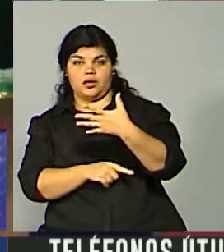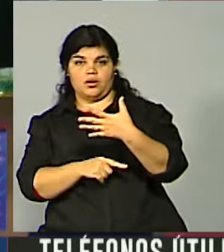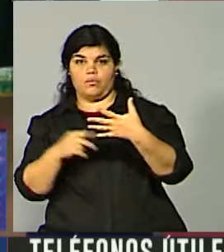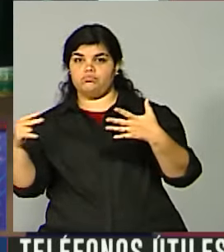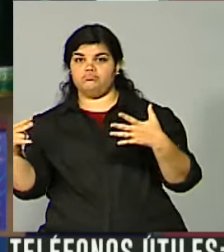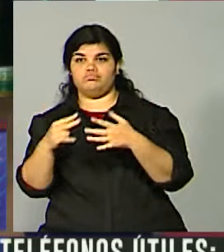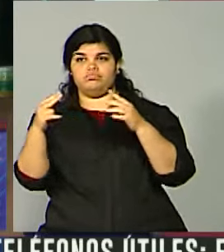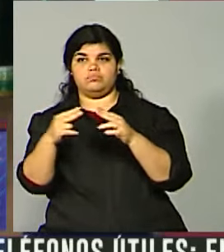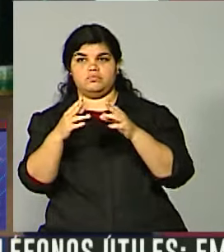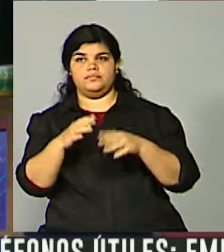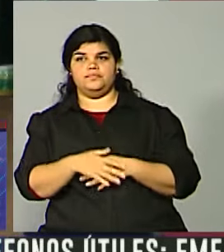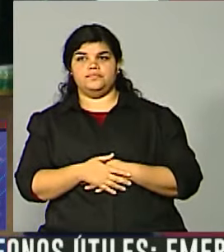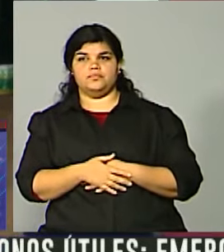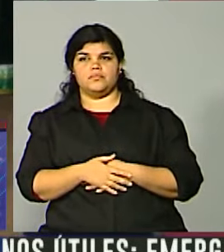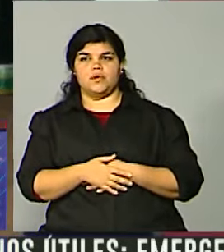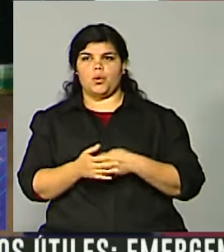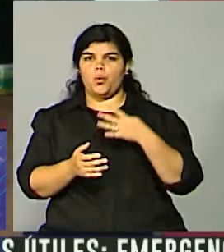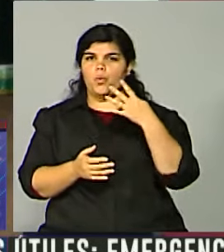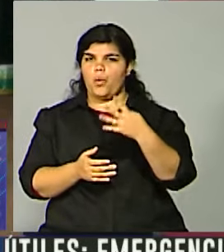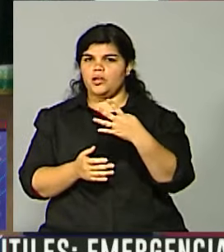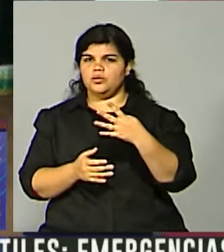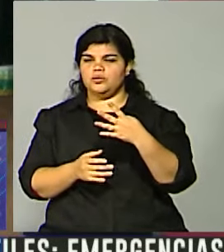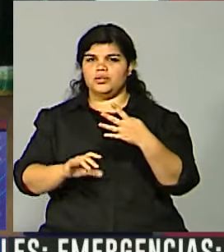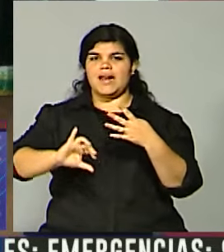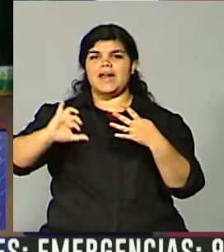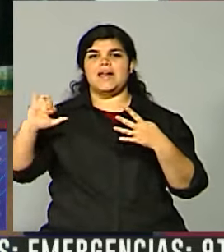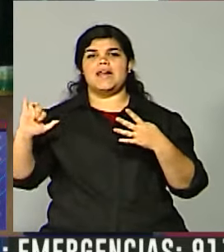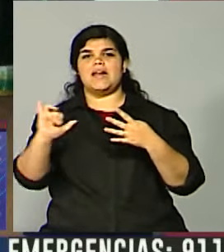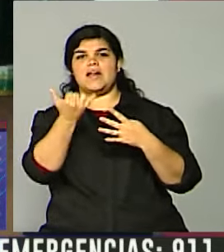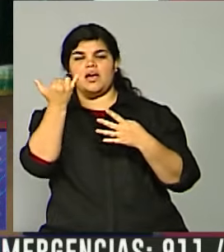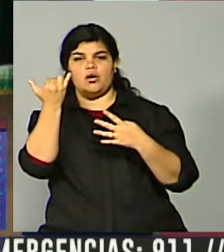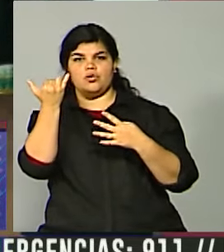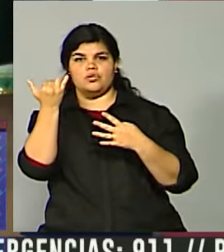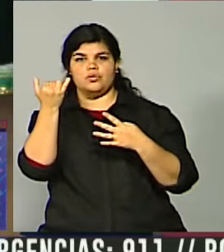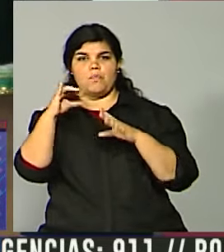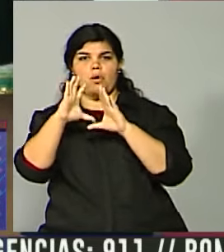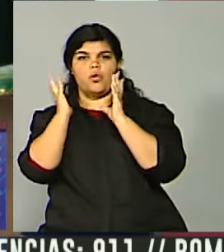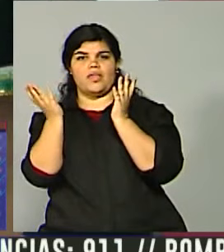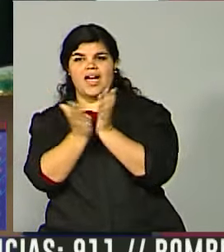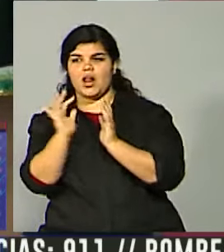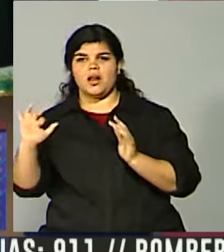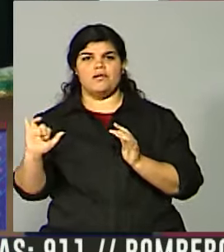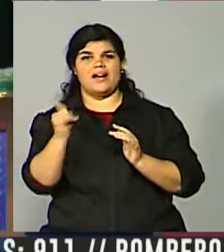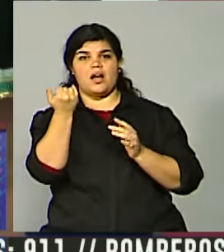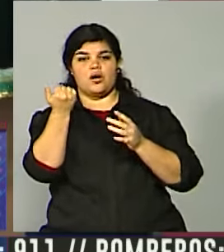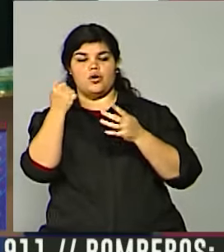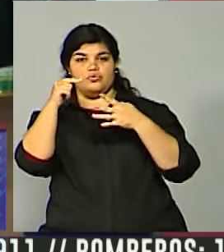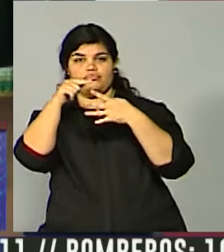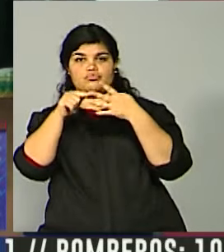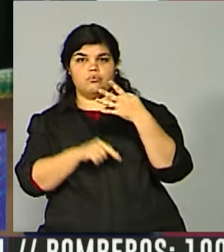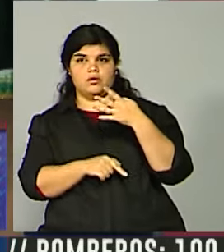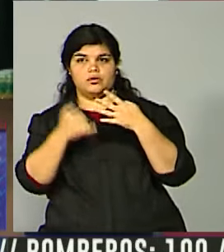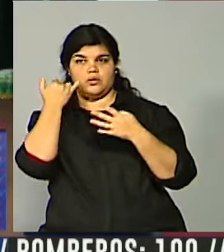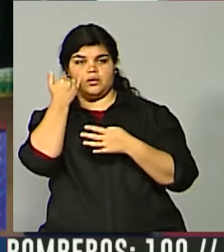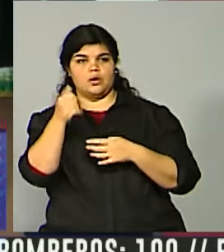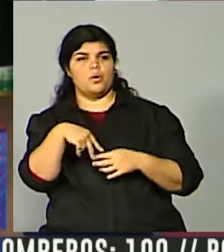tiene 4 récord Guinness ya nombrado por todo lo que es el encuentro. Y ¿cuándo es el